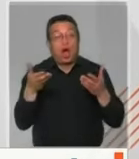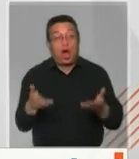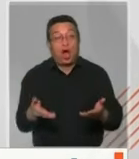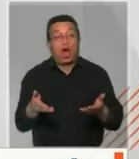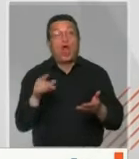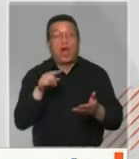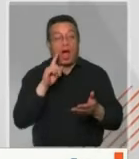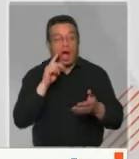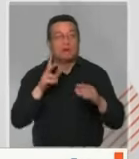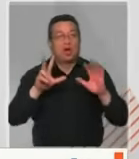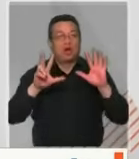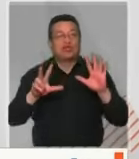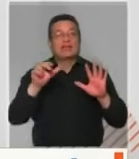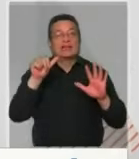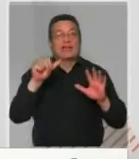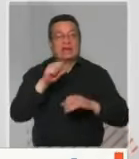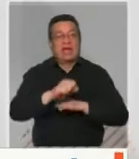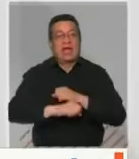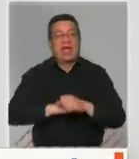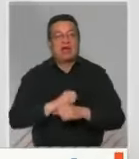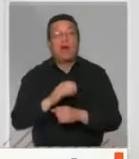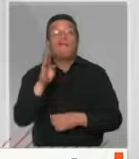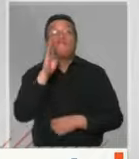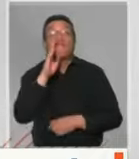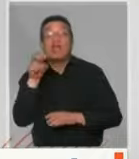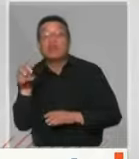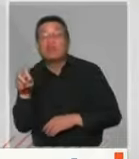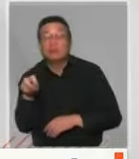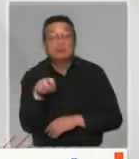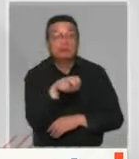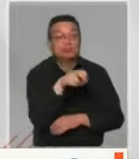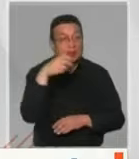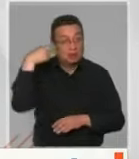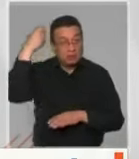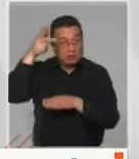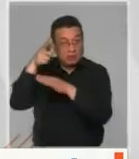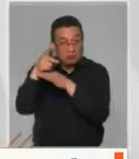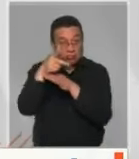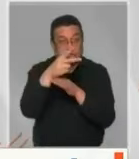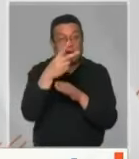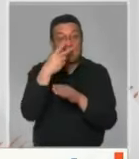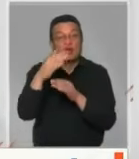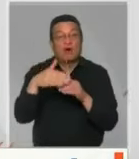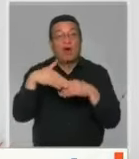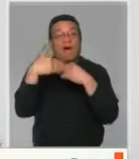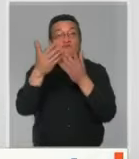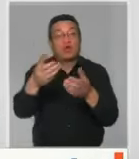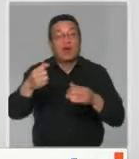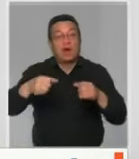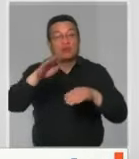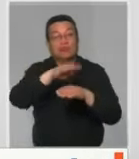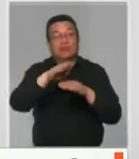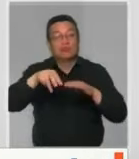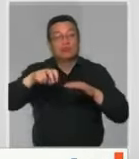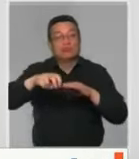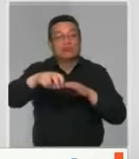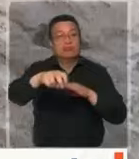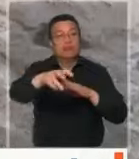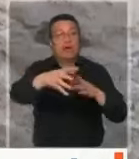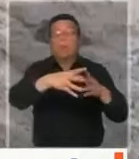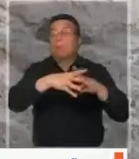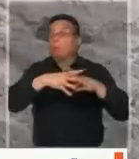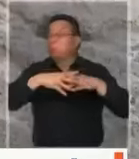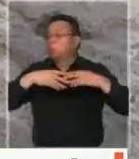tendría 86 años fue al baño. Una cámara de seguridad la vio salir al estacionamiento, nunca más